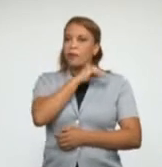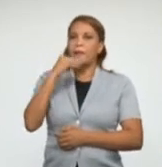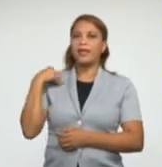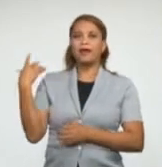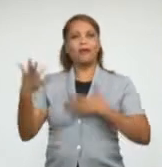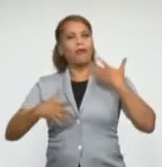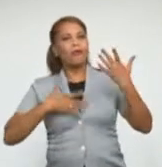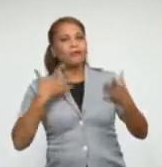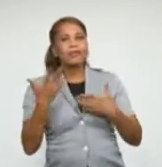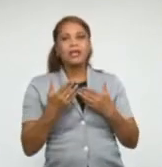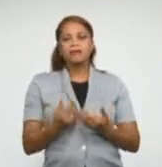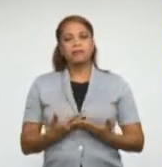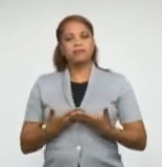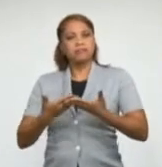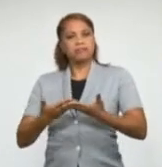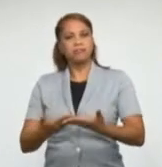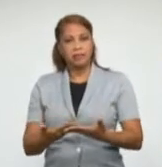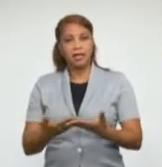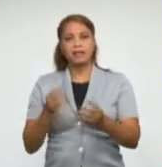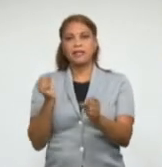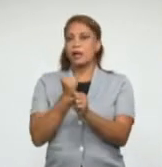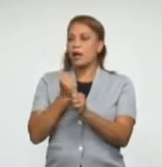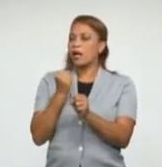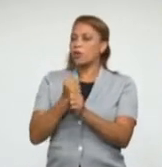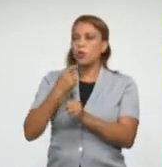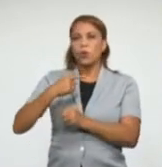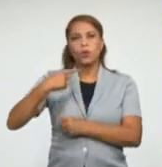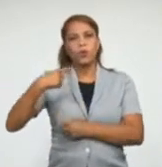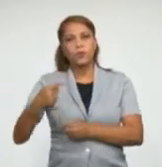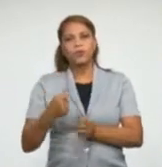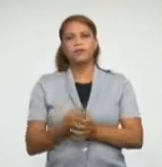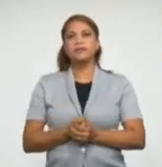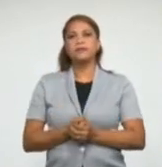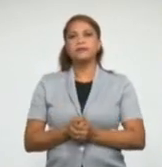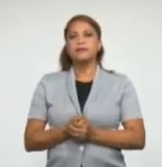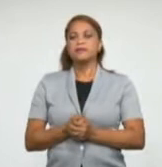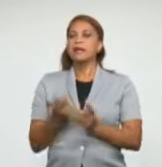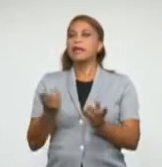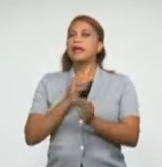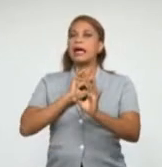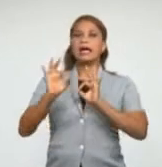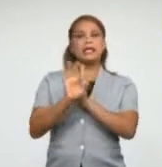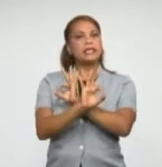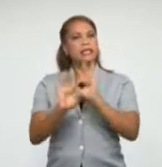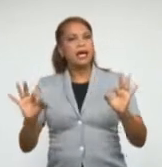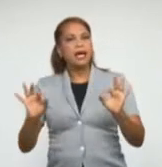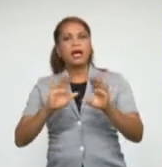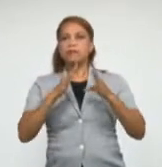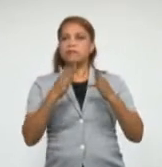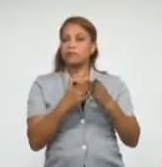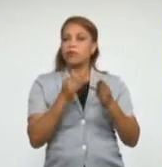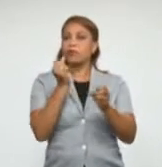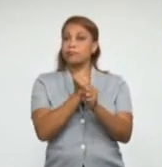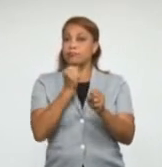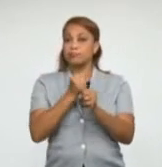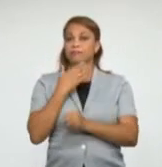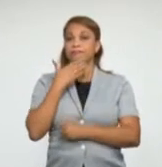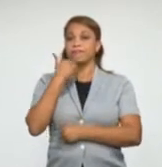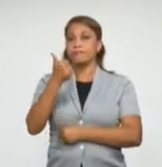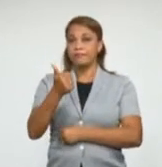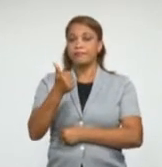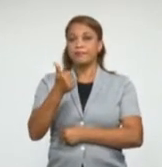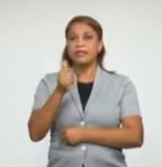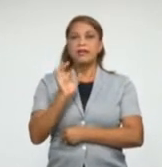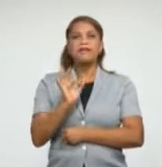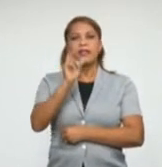entrega, porque cada jornada supere en calidad, en responsabilidad la jornada precedente, y obviamente el hospital, como